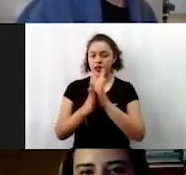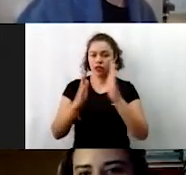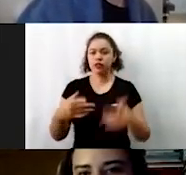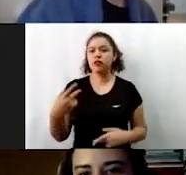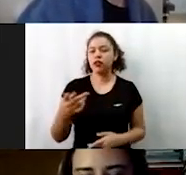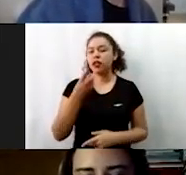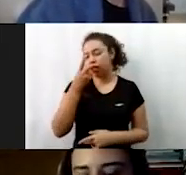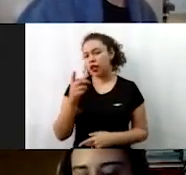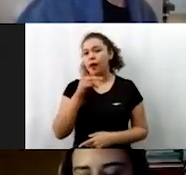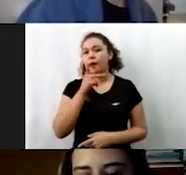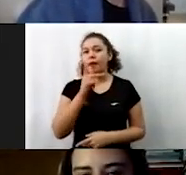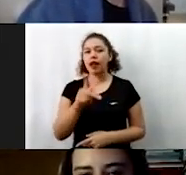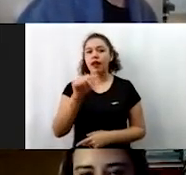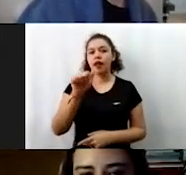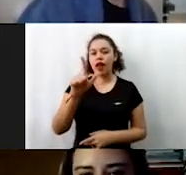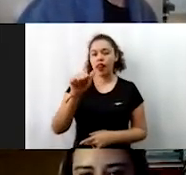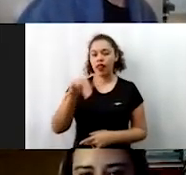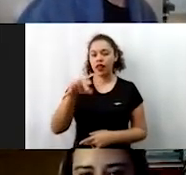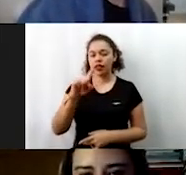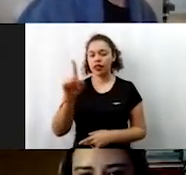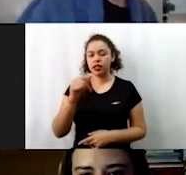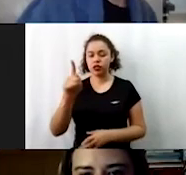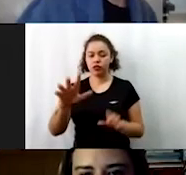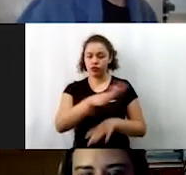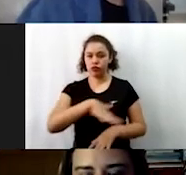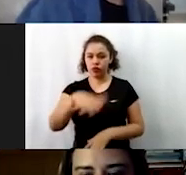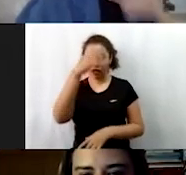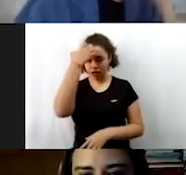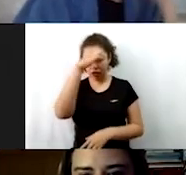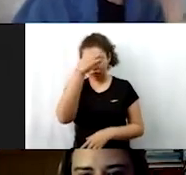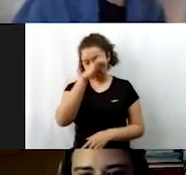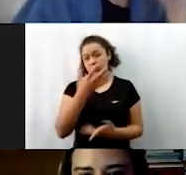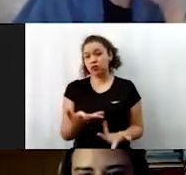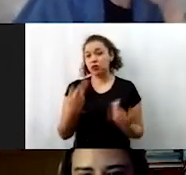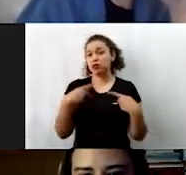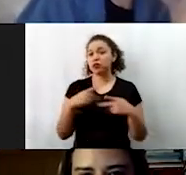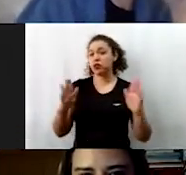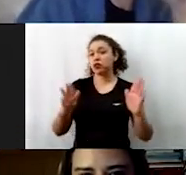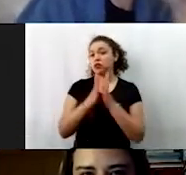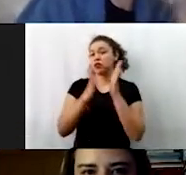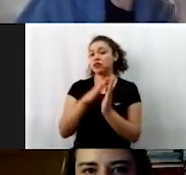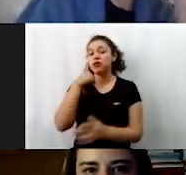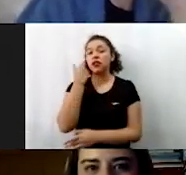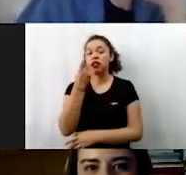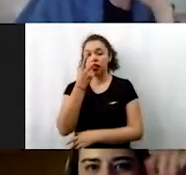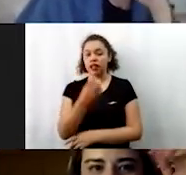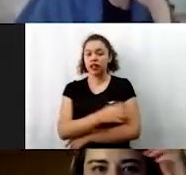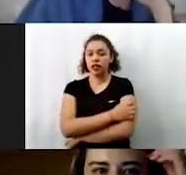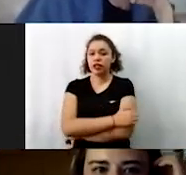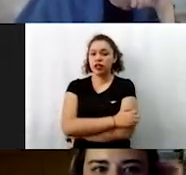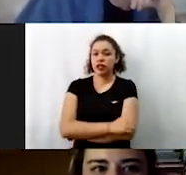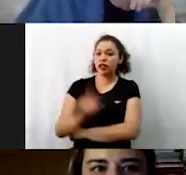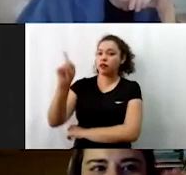palabra desde su sector y su experiencia. No sé si alguien nos lo quiera decir. Yo me gustaría